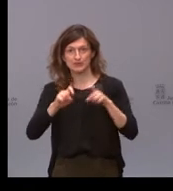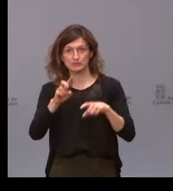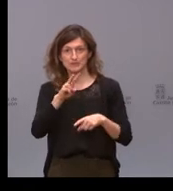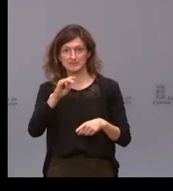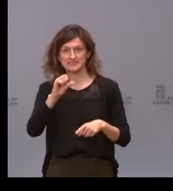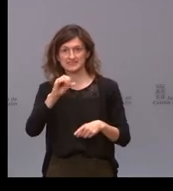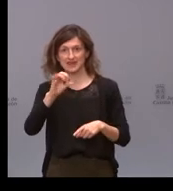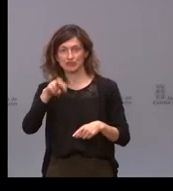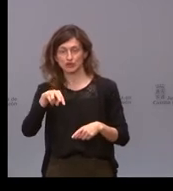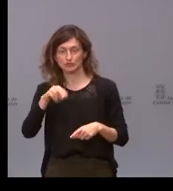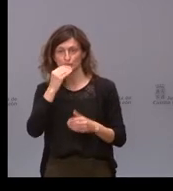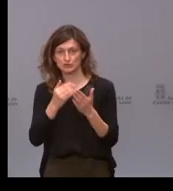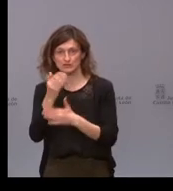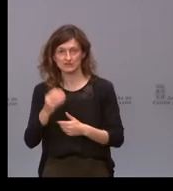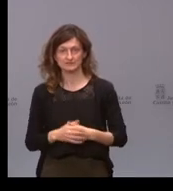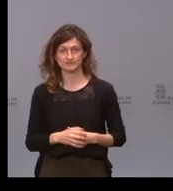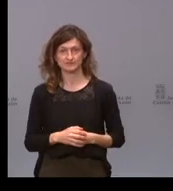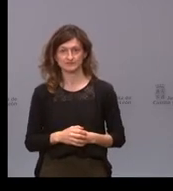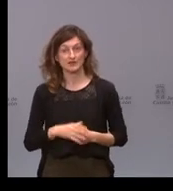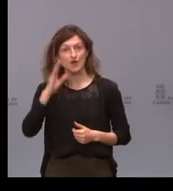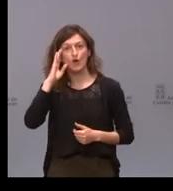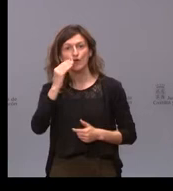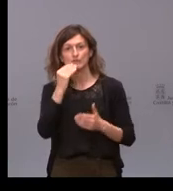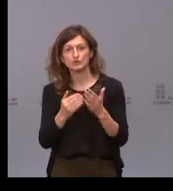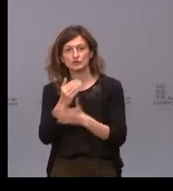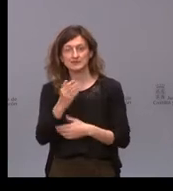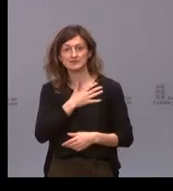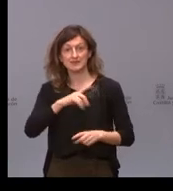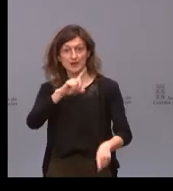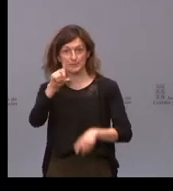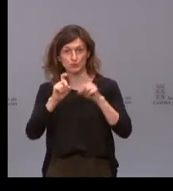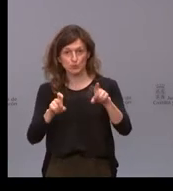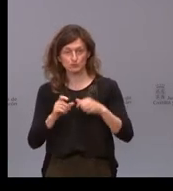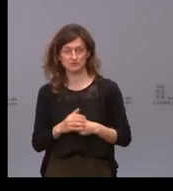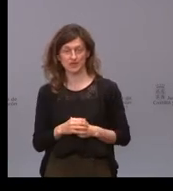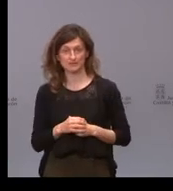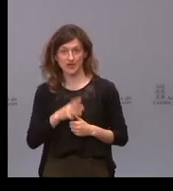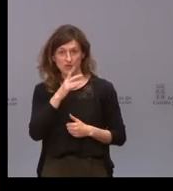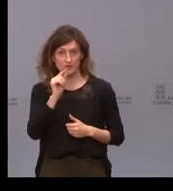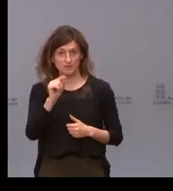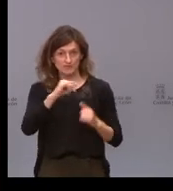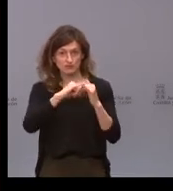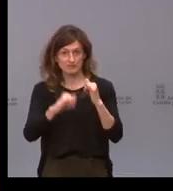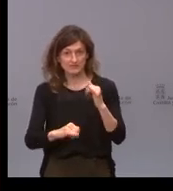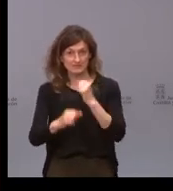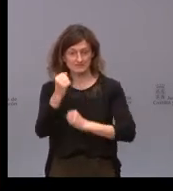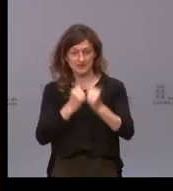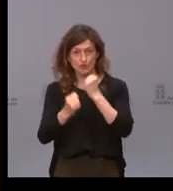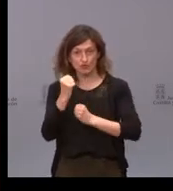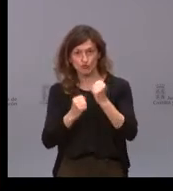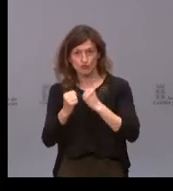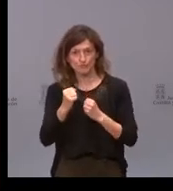dice buenos días y hola buenos días yo les quería preguntar si en este momento de crisis económica en la que la